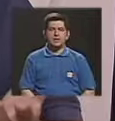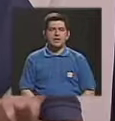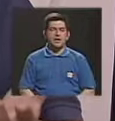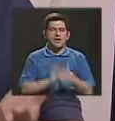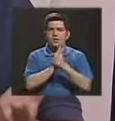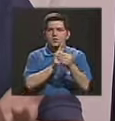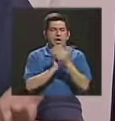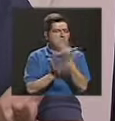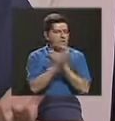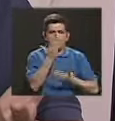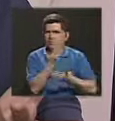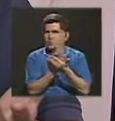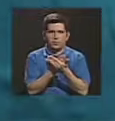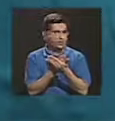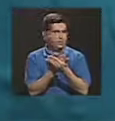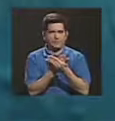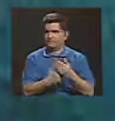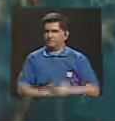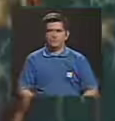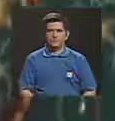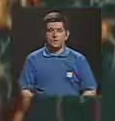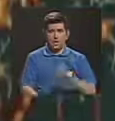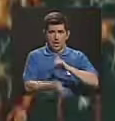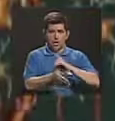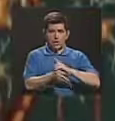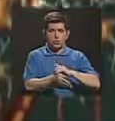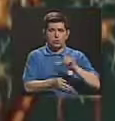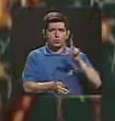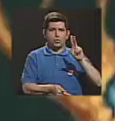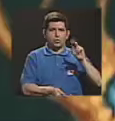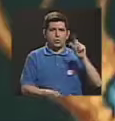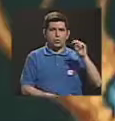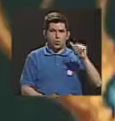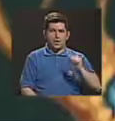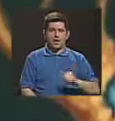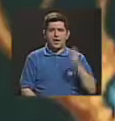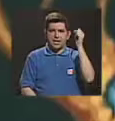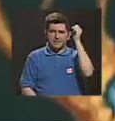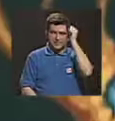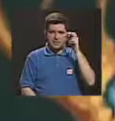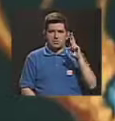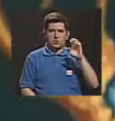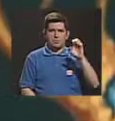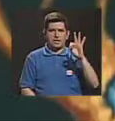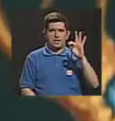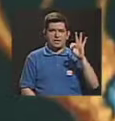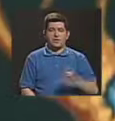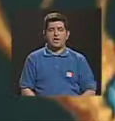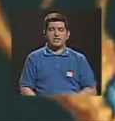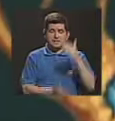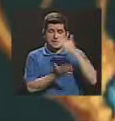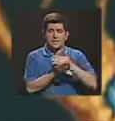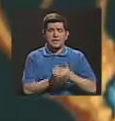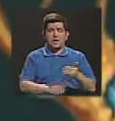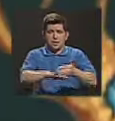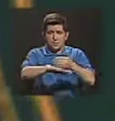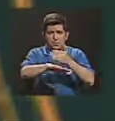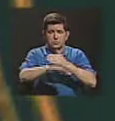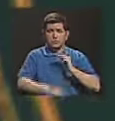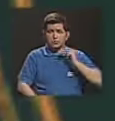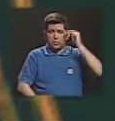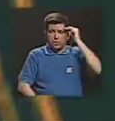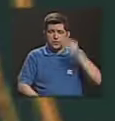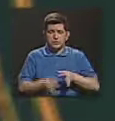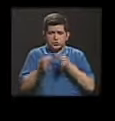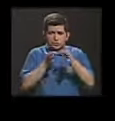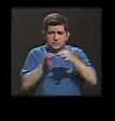de la habilidad con las manos. Según el Dr. Luna, el síndrome de Rett se debe a la detención en el proceso de maduración y